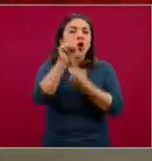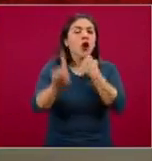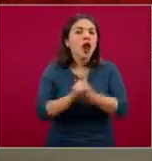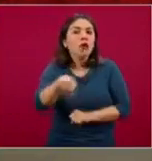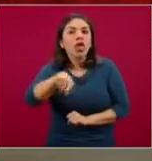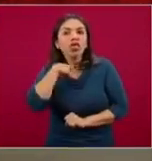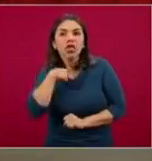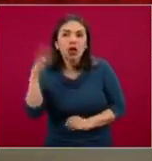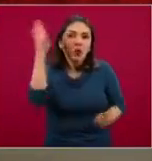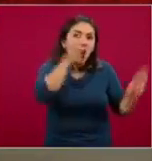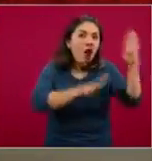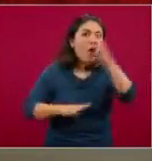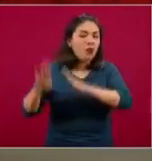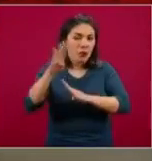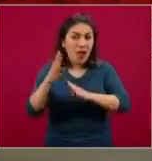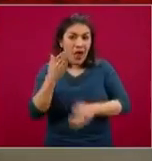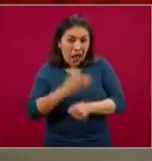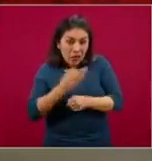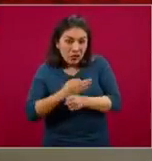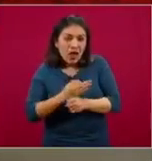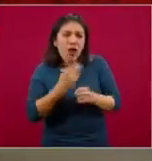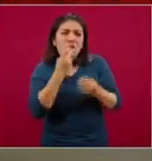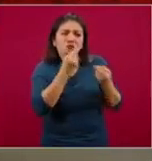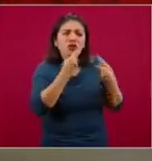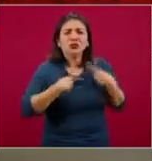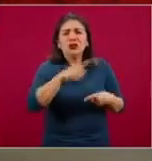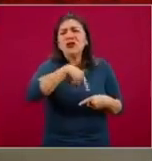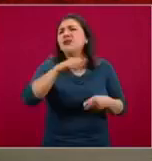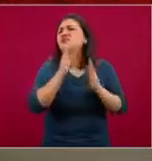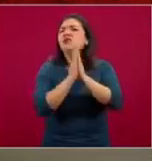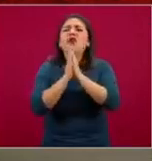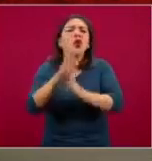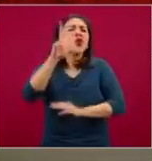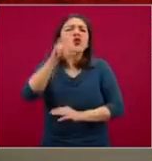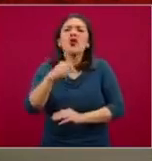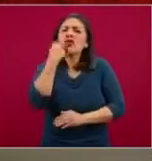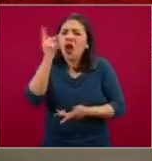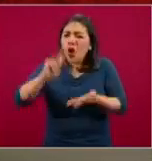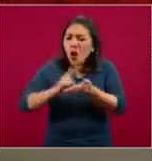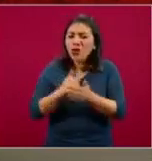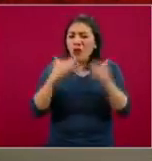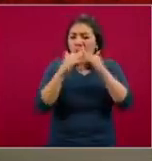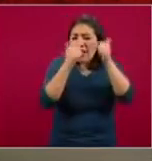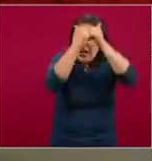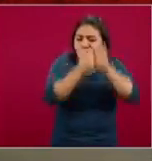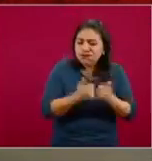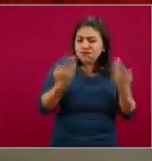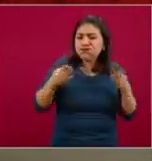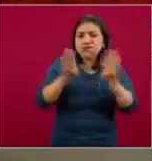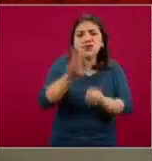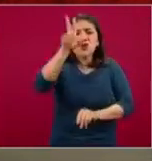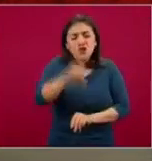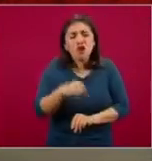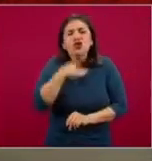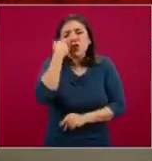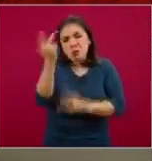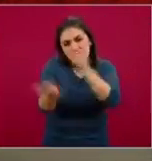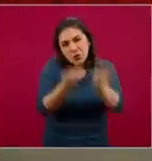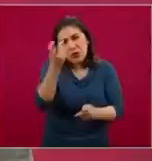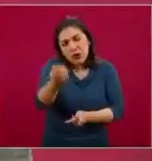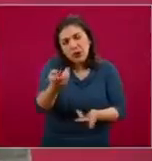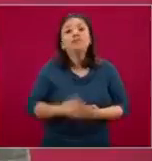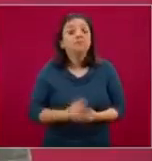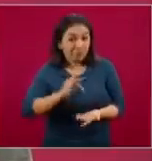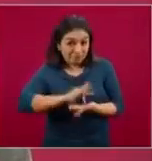pues muchos incluso están pidiendo no volver al confinamiento a pesar de lo que estamos viviendo. Entonces quiero saber su postura, por favor. Con mucho gusto. Gracias, Héctor, por la